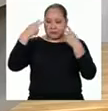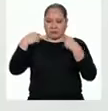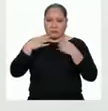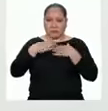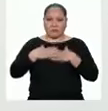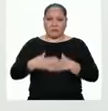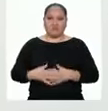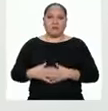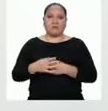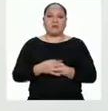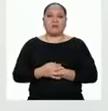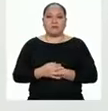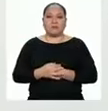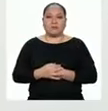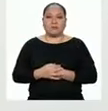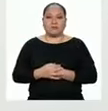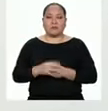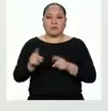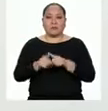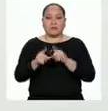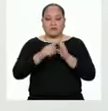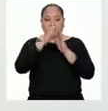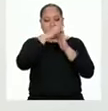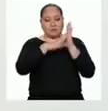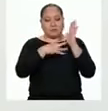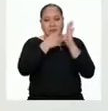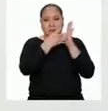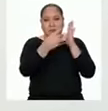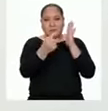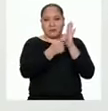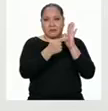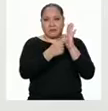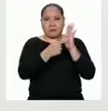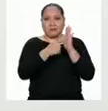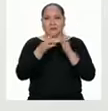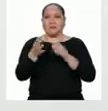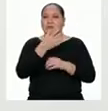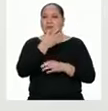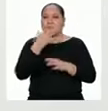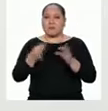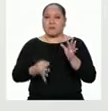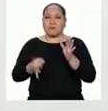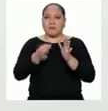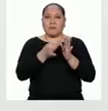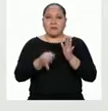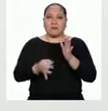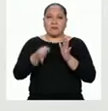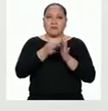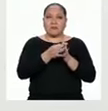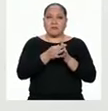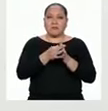o físicos. Además, en la tabla de frecuencia actual, te sugiero reemplazar los valores de origen étnico-cultural